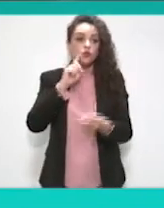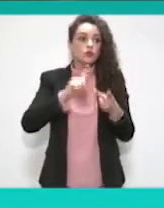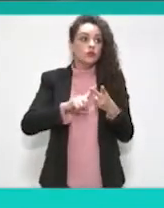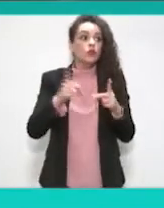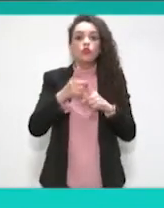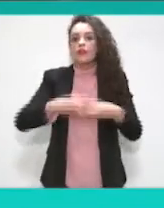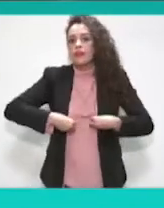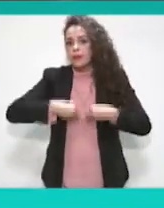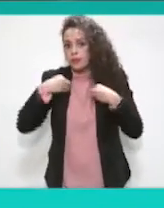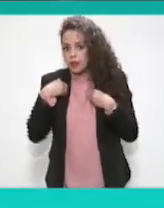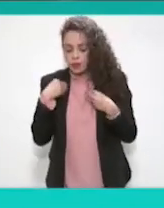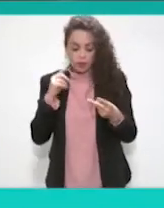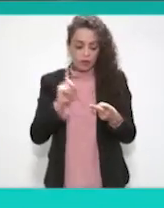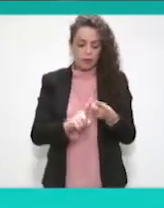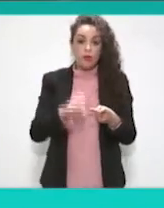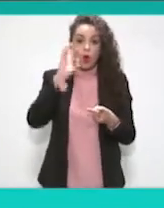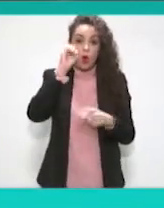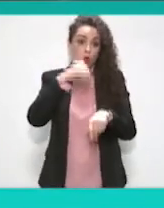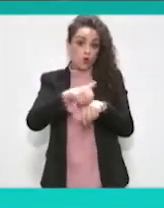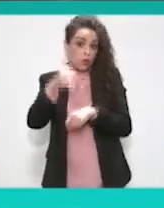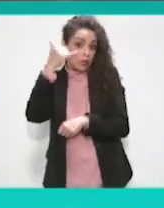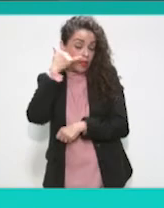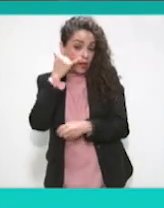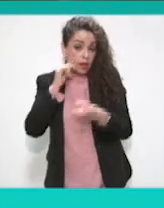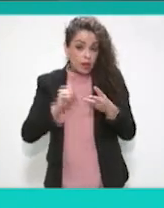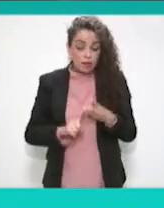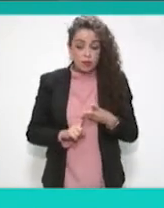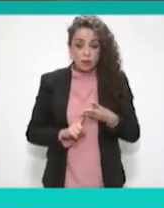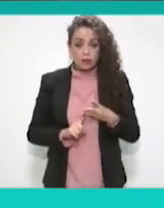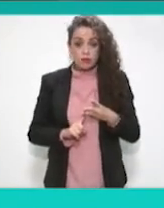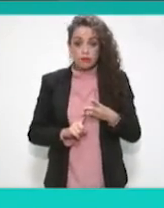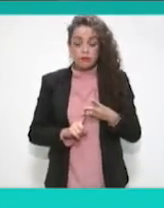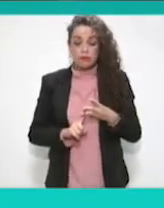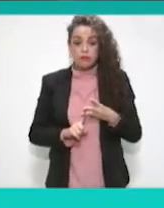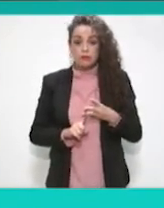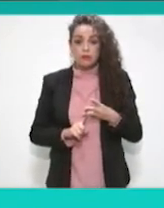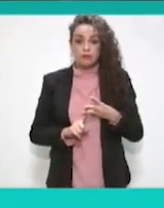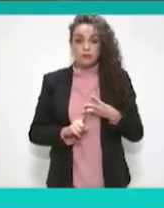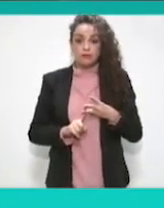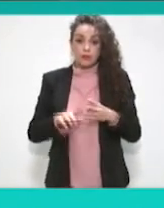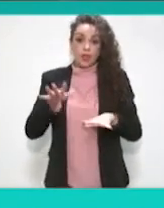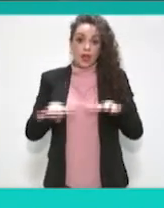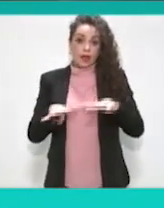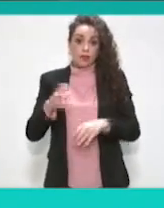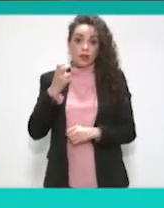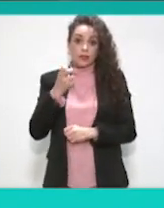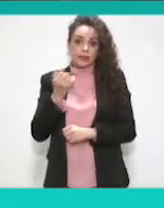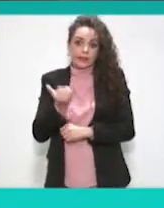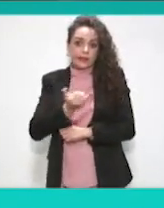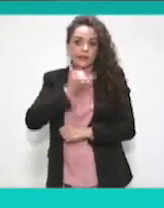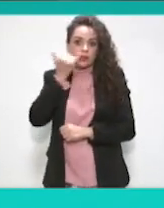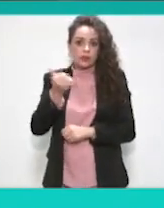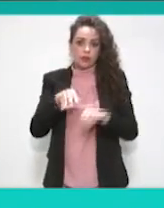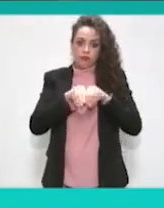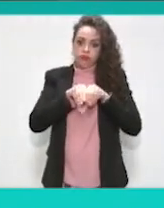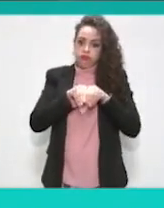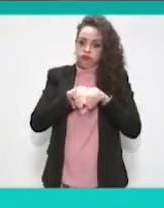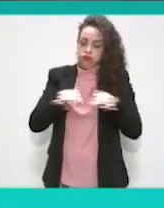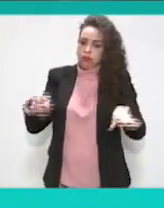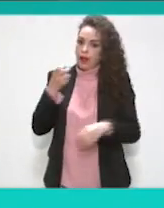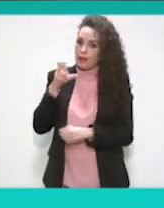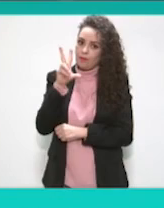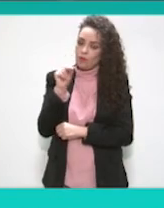domicilio privado algún número telefónico que a veces se puede pues filtrar por error y que no al lugar jamás